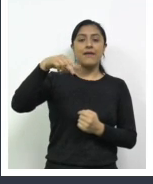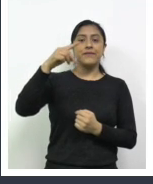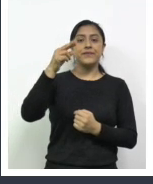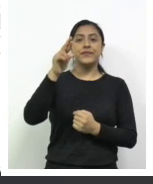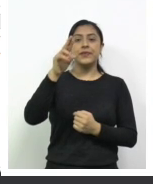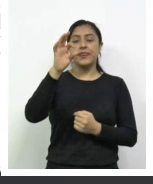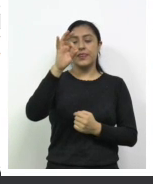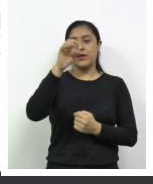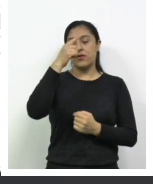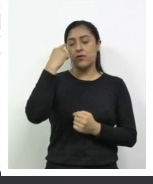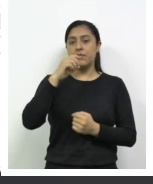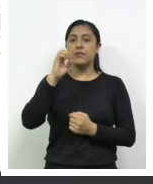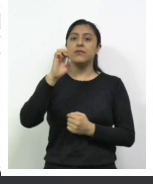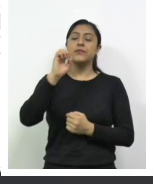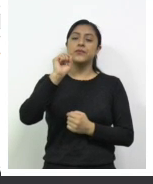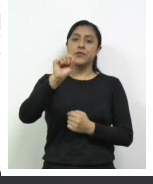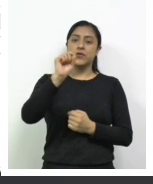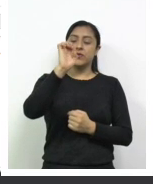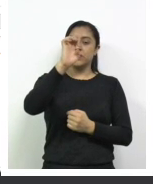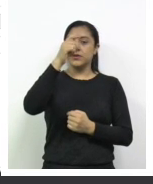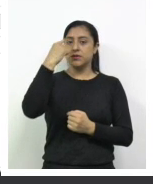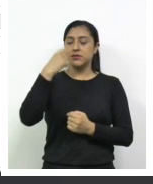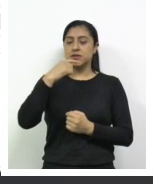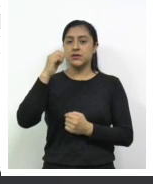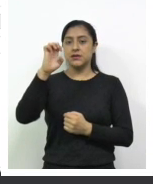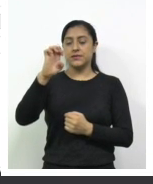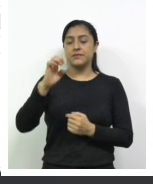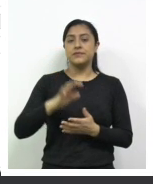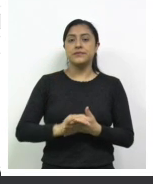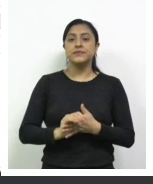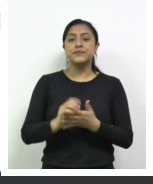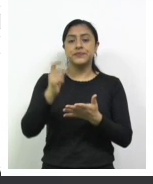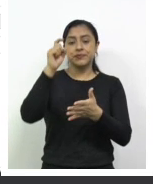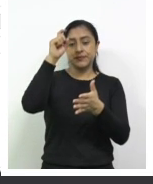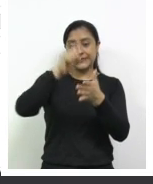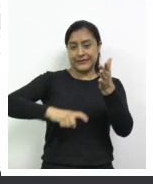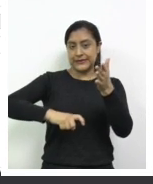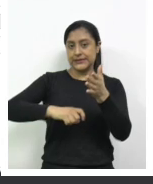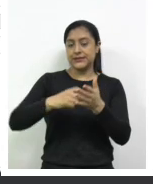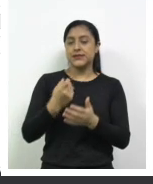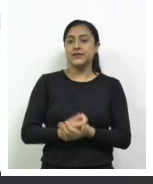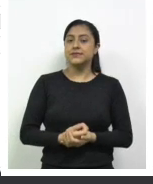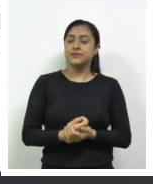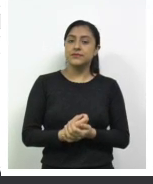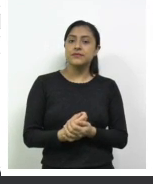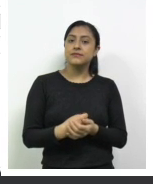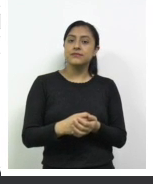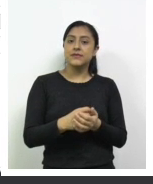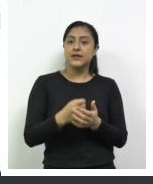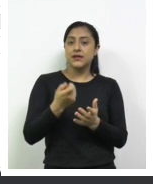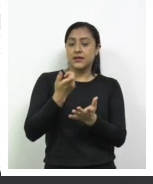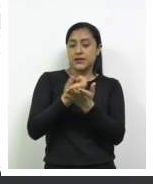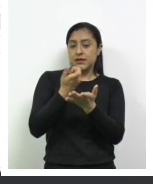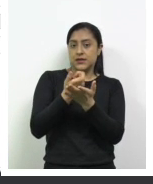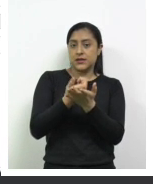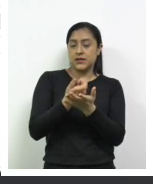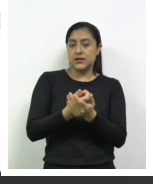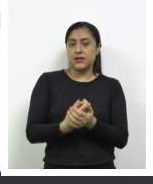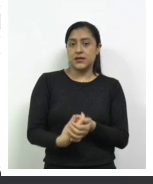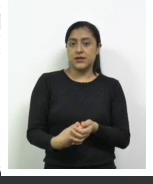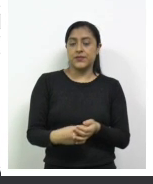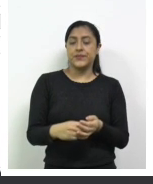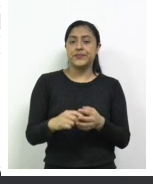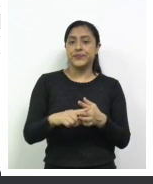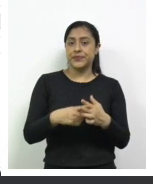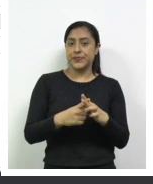ambas opciones se pueden realizar los pagos por medio de una tarjeta de débito o crédito las gestiones que se pueden realizar en estas herramientas